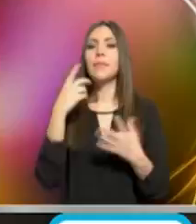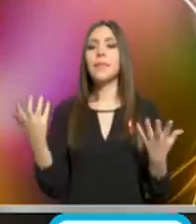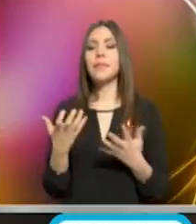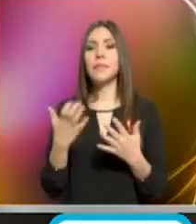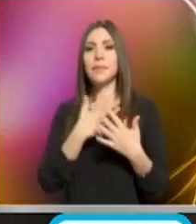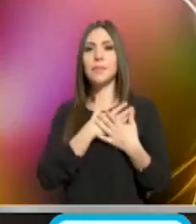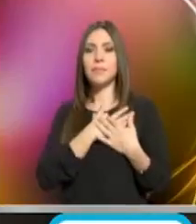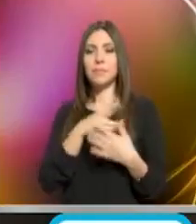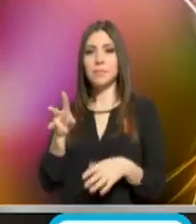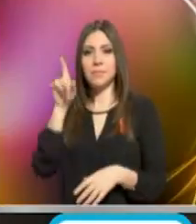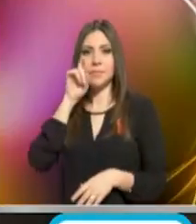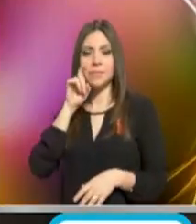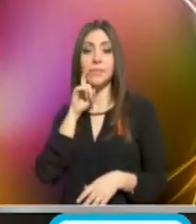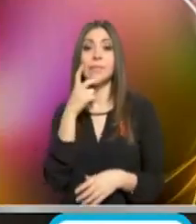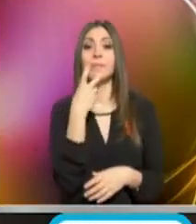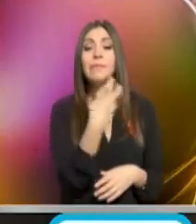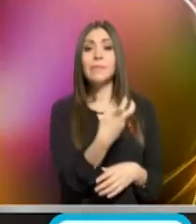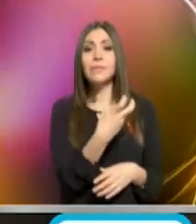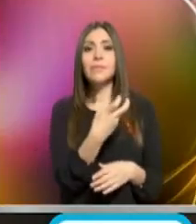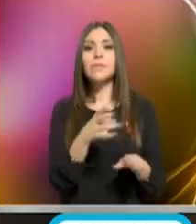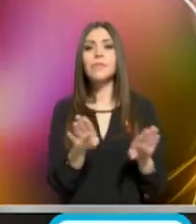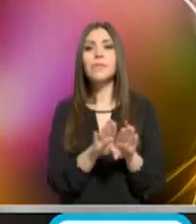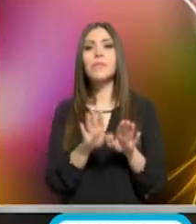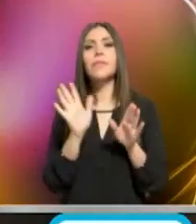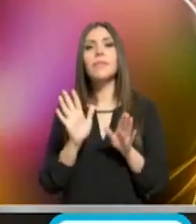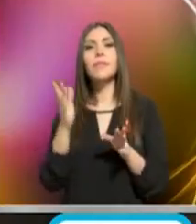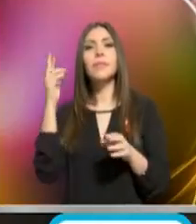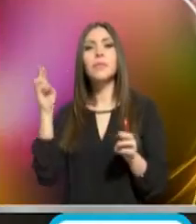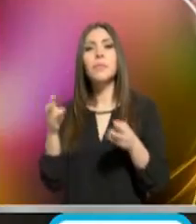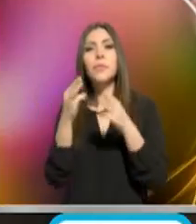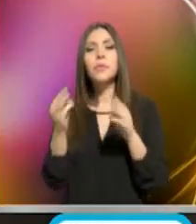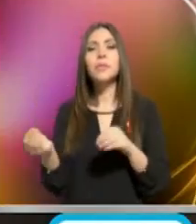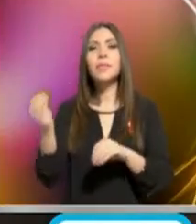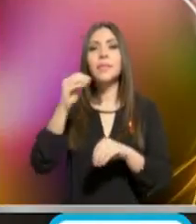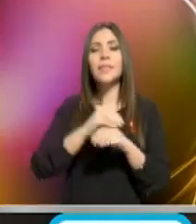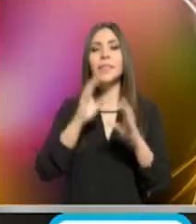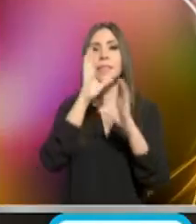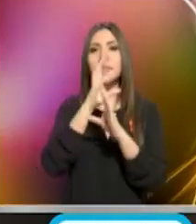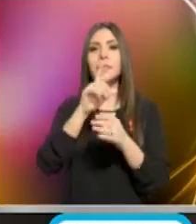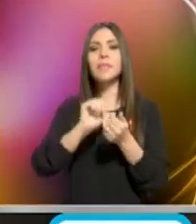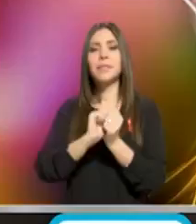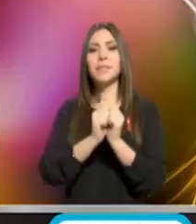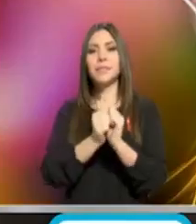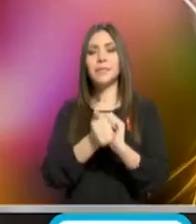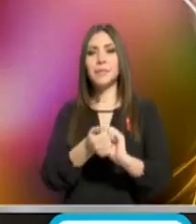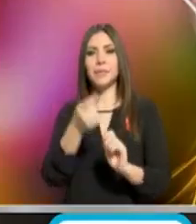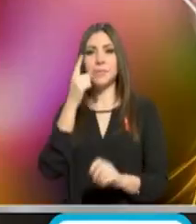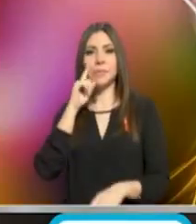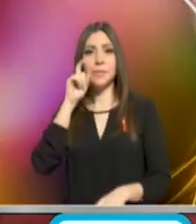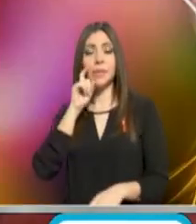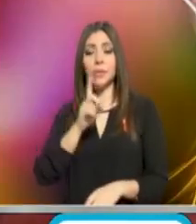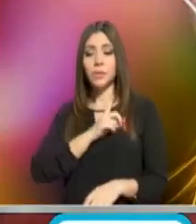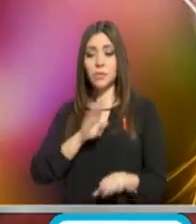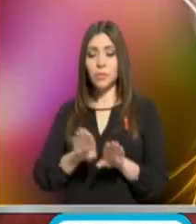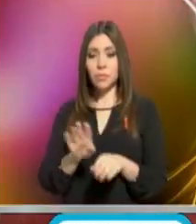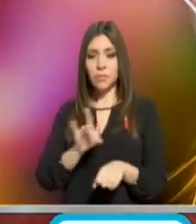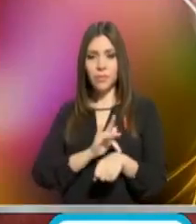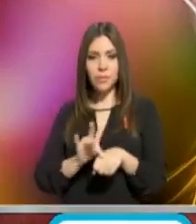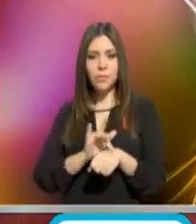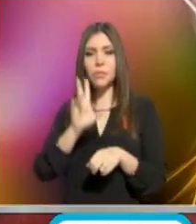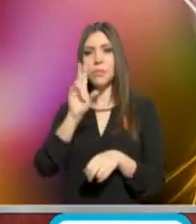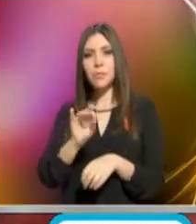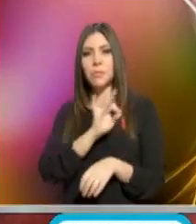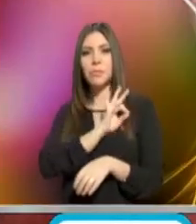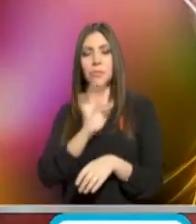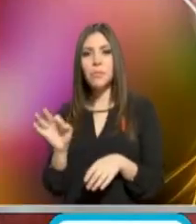amor. Son clásicos de esas que esperabas que llegue la calmadita, por favor, porque hacer el amor no es solo el acto desnudos, Claro. podemos empezarnos a hacer